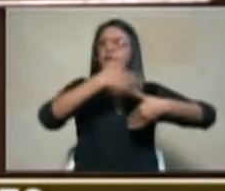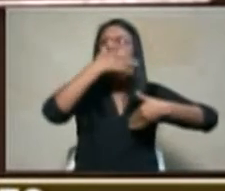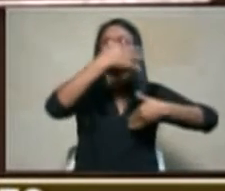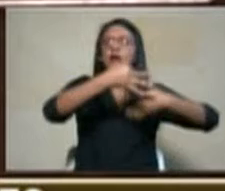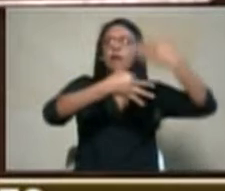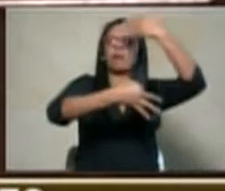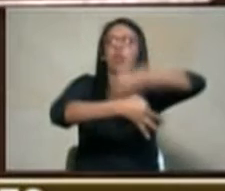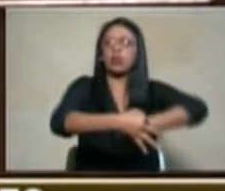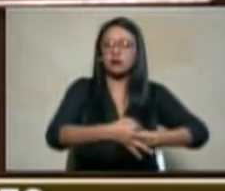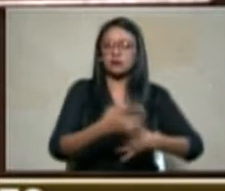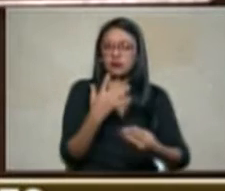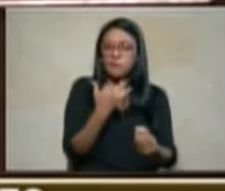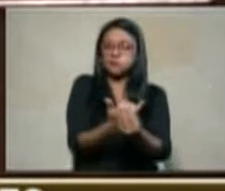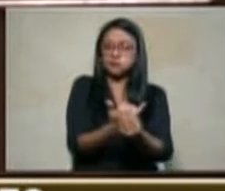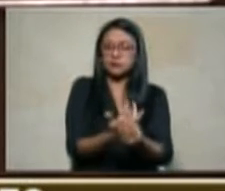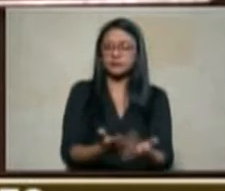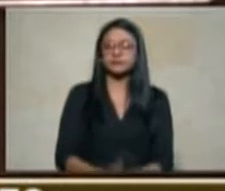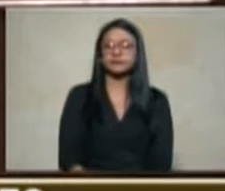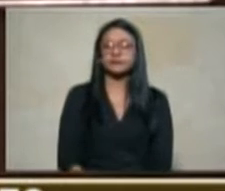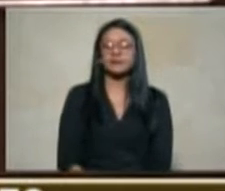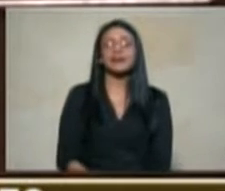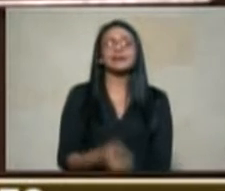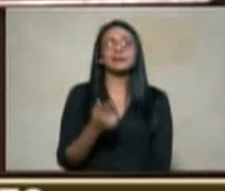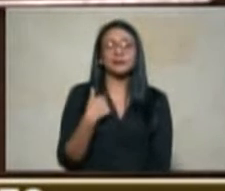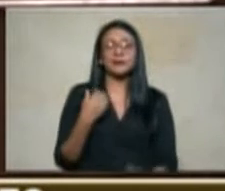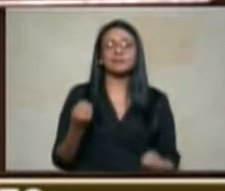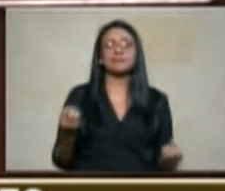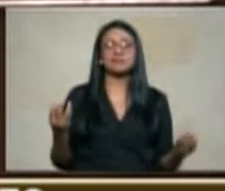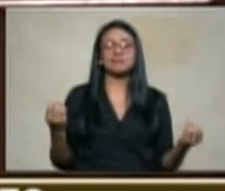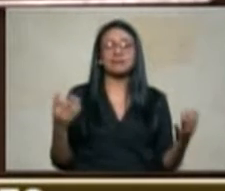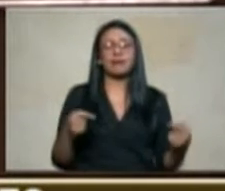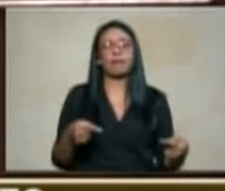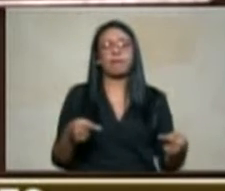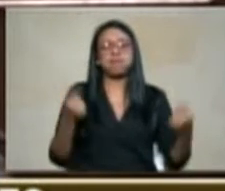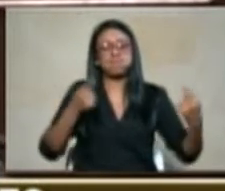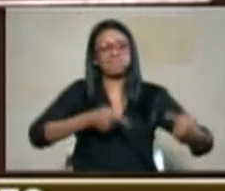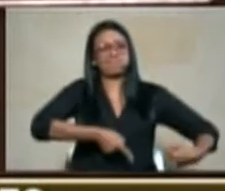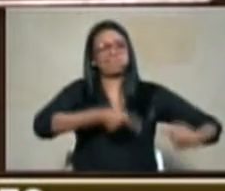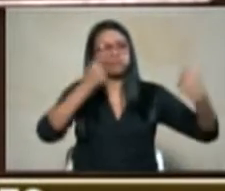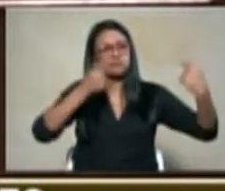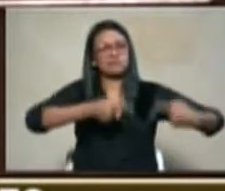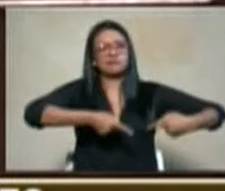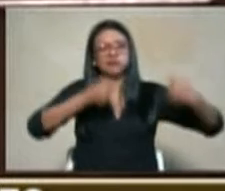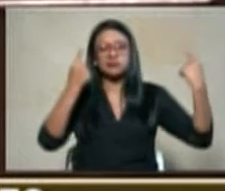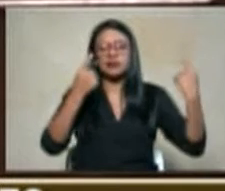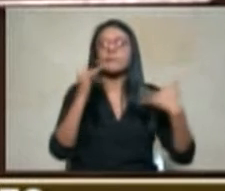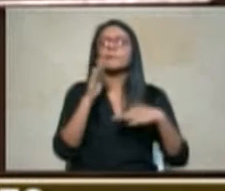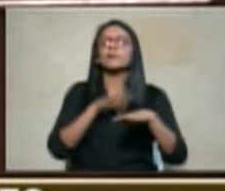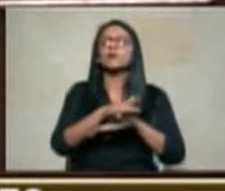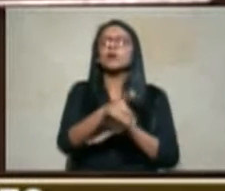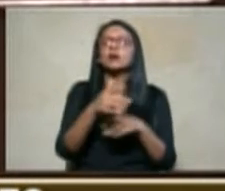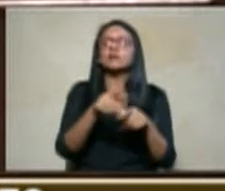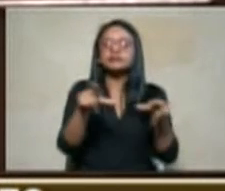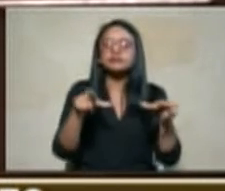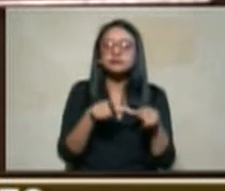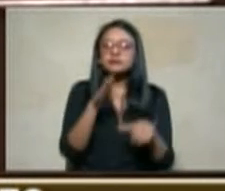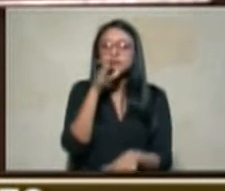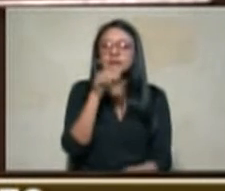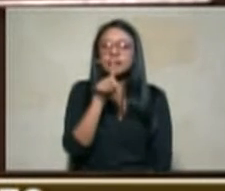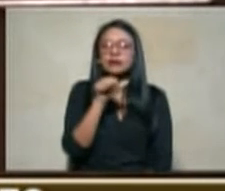lo que existe. Yo he tenido muchas discusiones con el director de la unidad, especialmente por San Alberto, porque yo vi